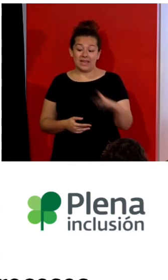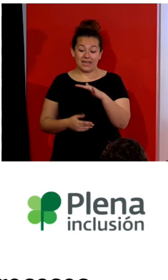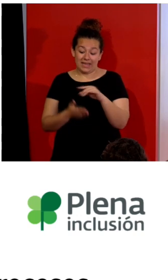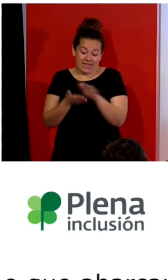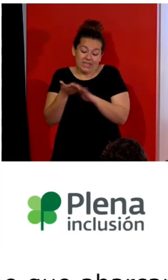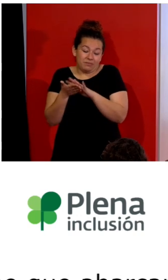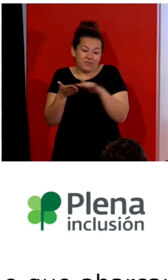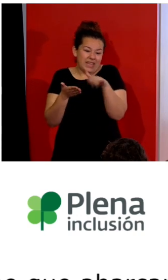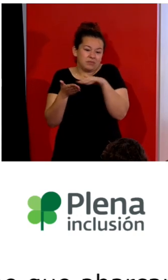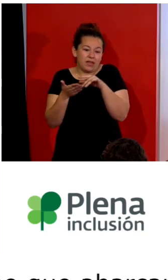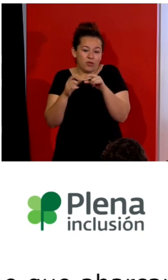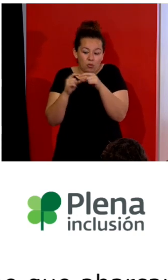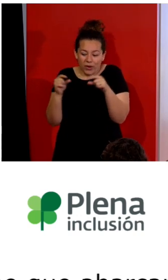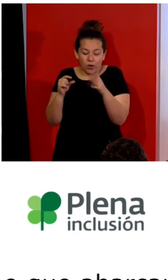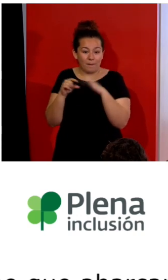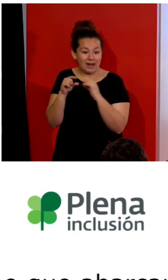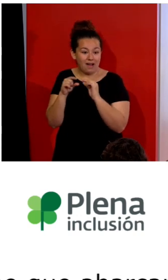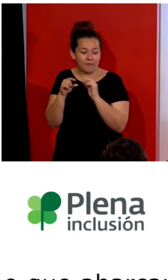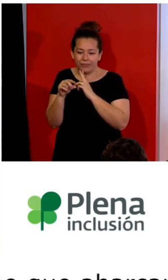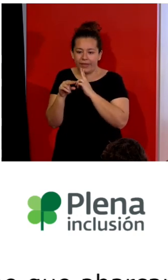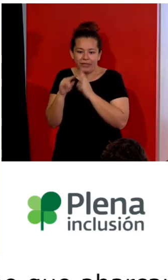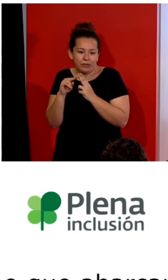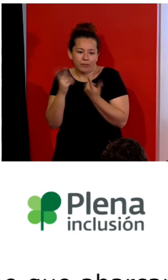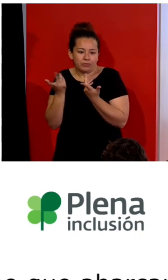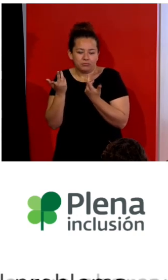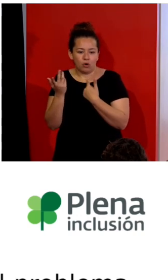los datos personales o para rellenar la dirección de email